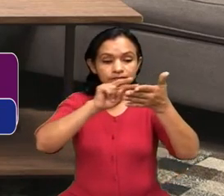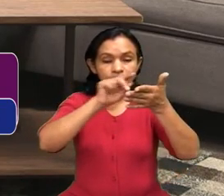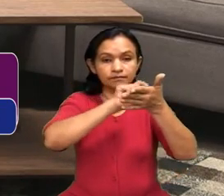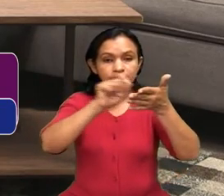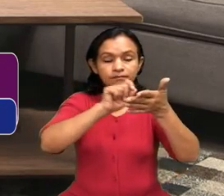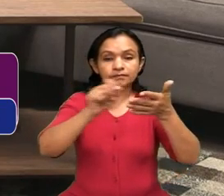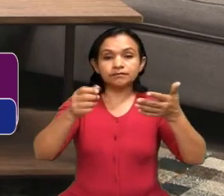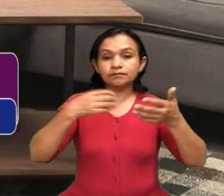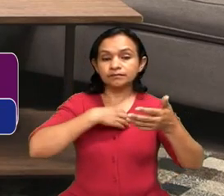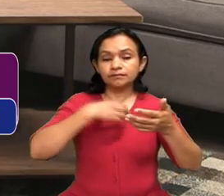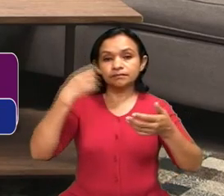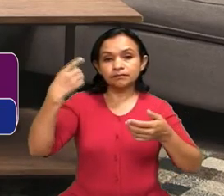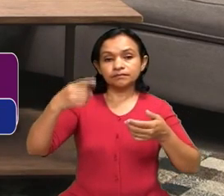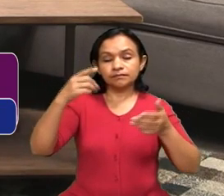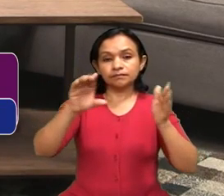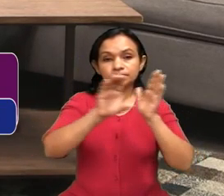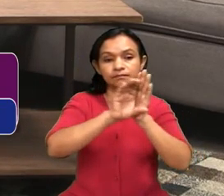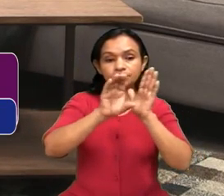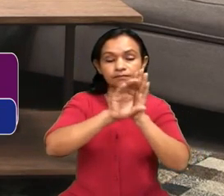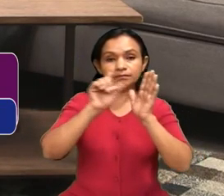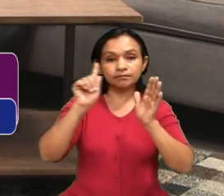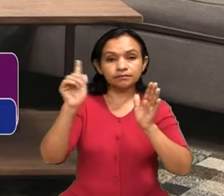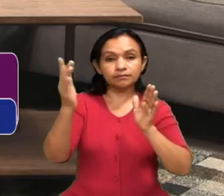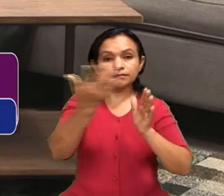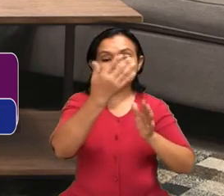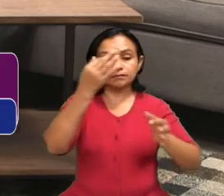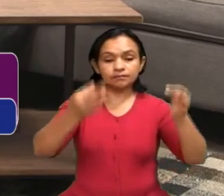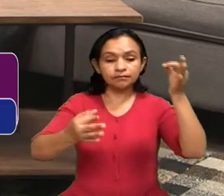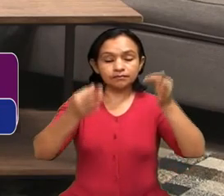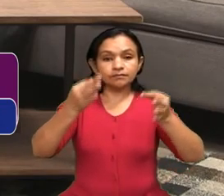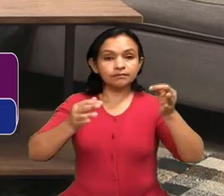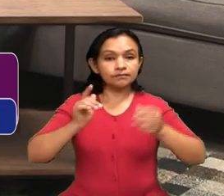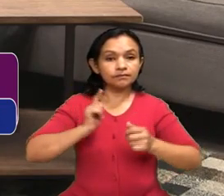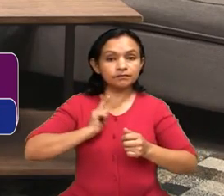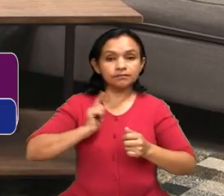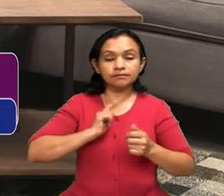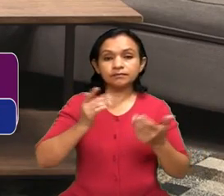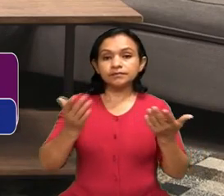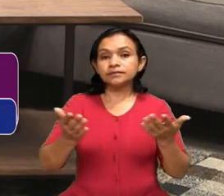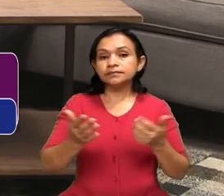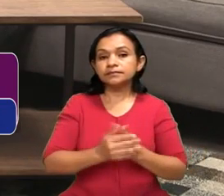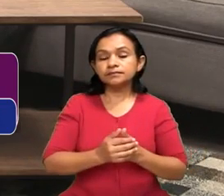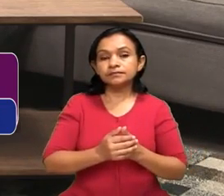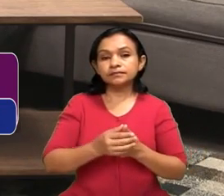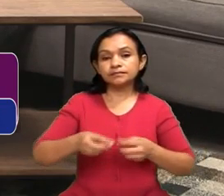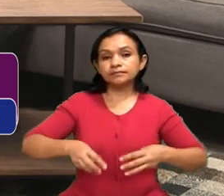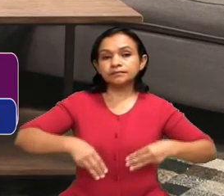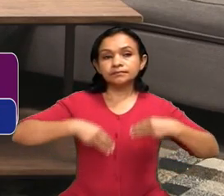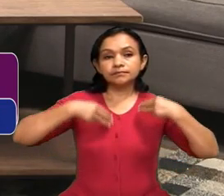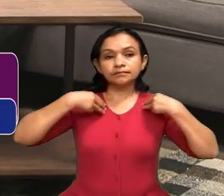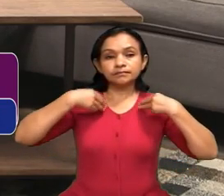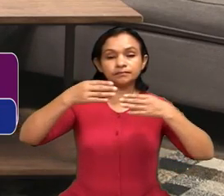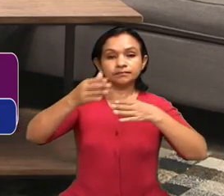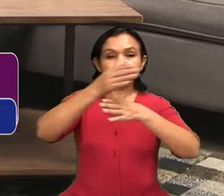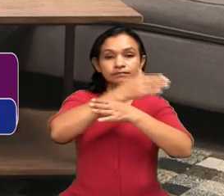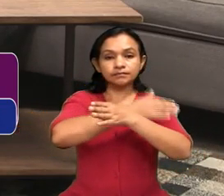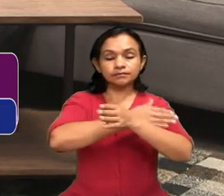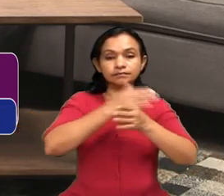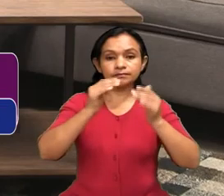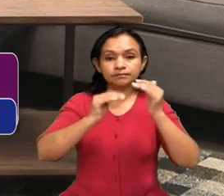un Estado de Derecho, la Constitución y todo el andamiaje jurídico con el que hoy contamos, que dicho sea de paso, era moderno en su momento y ahora pues nos pone a la